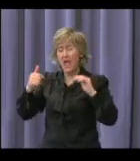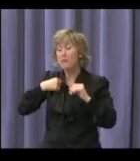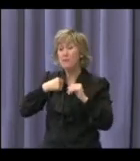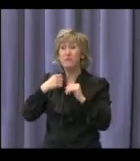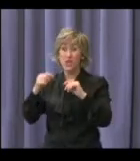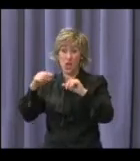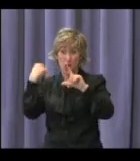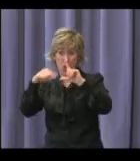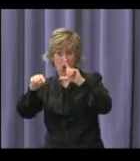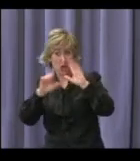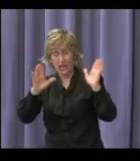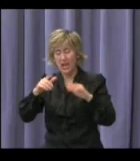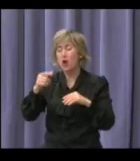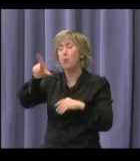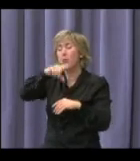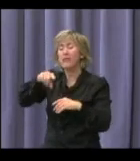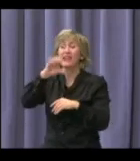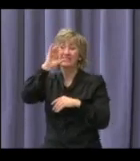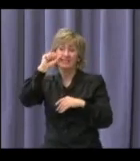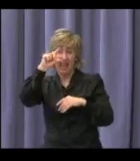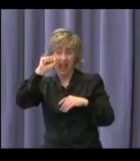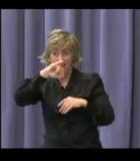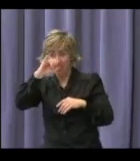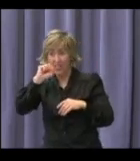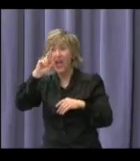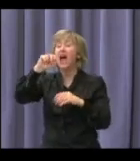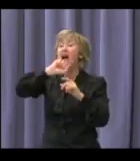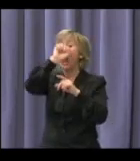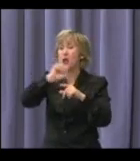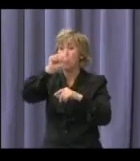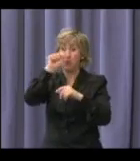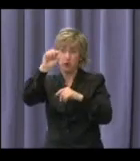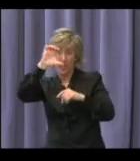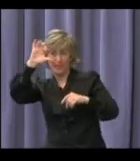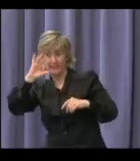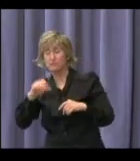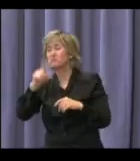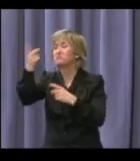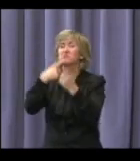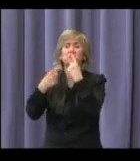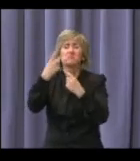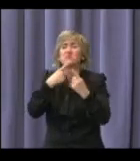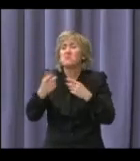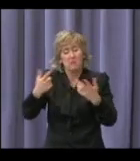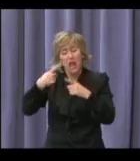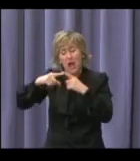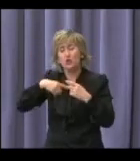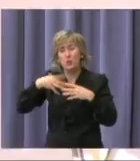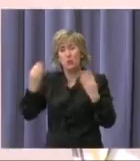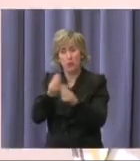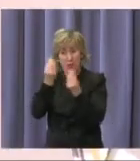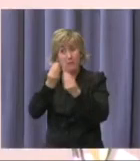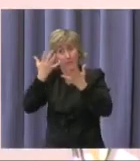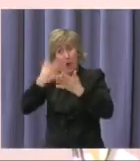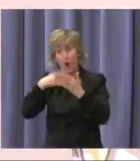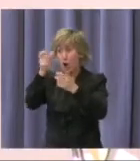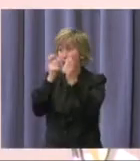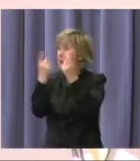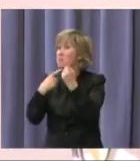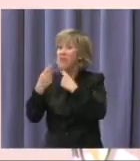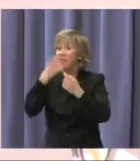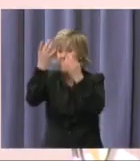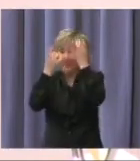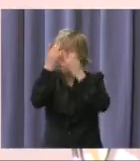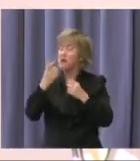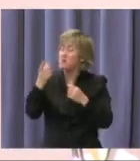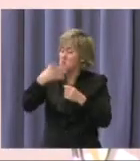electrónico es institucional, salazar@uma.es. Se aceptan todo tipo de comentarios porque siempre las cosas se pueden mejorar y perfeccionar. Y me